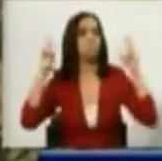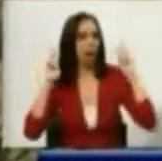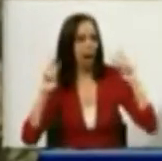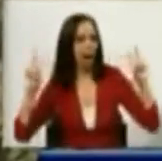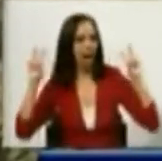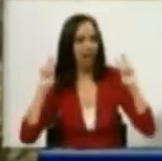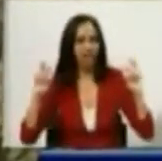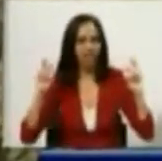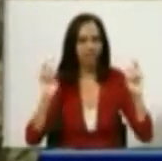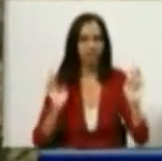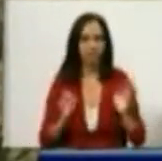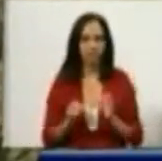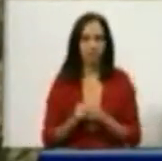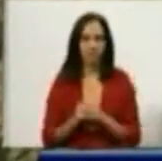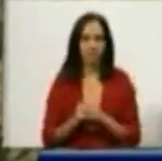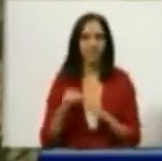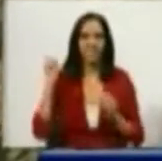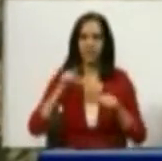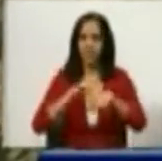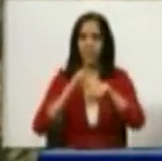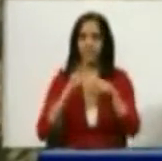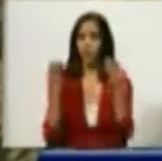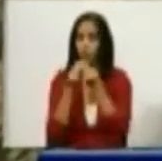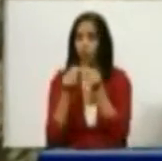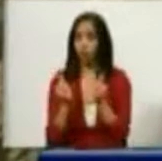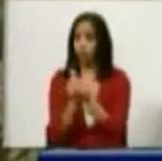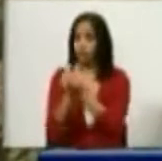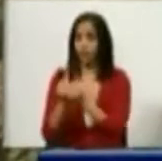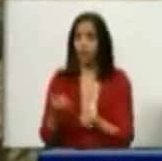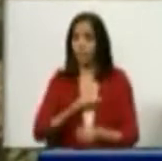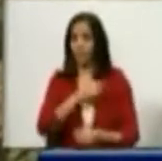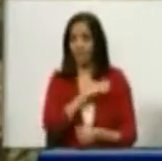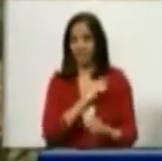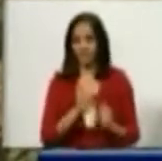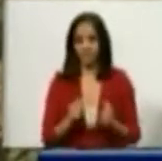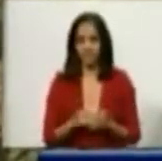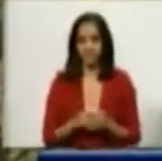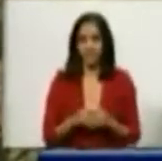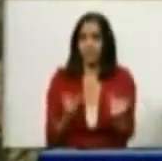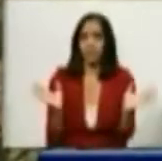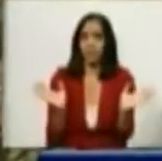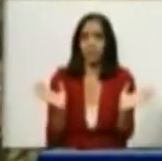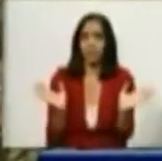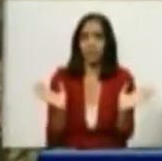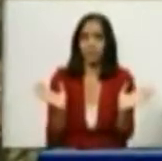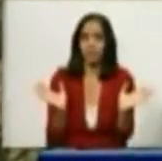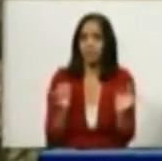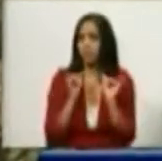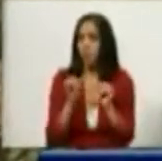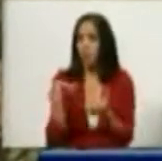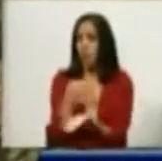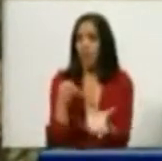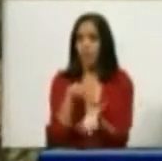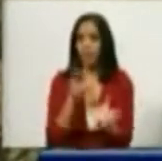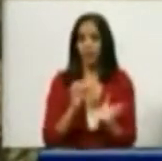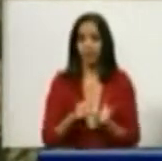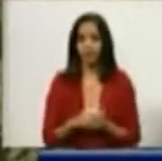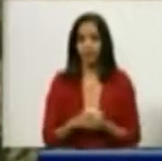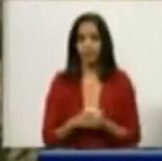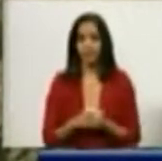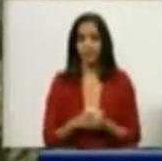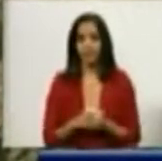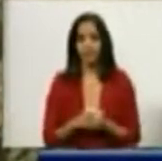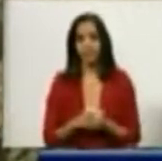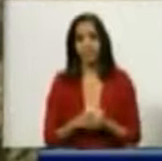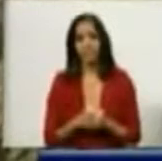parece aunque parece que se llevó al médico para allá para España pero se le quitó el problema a